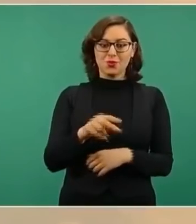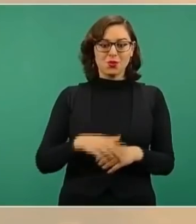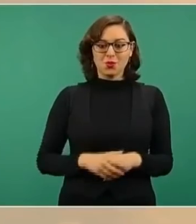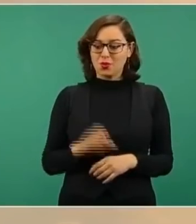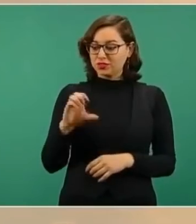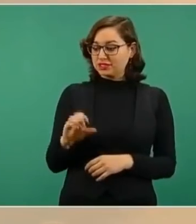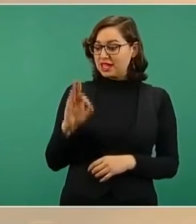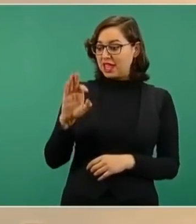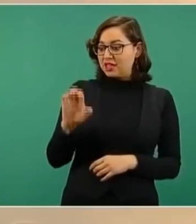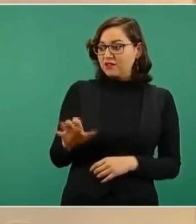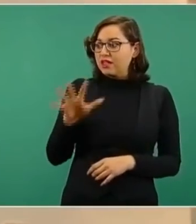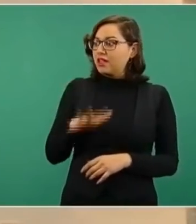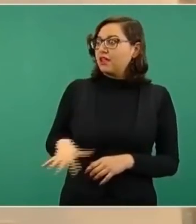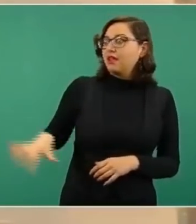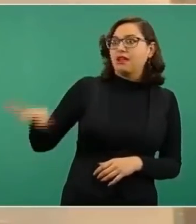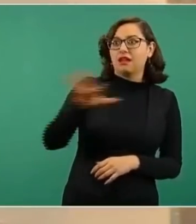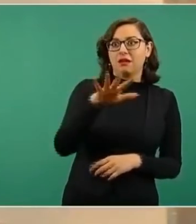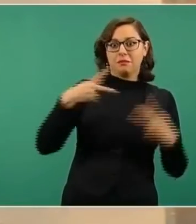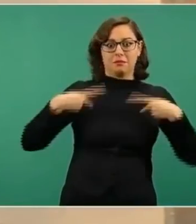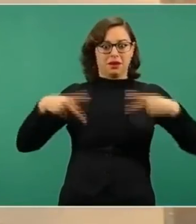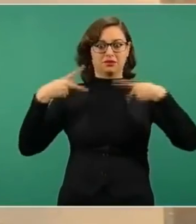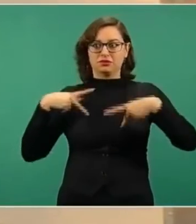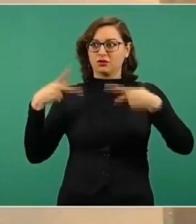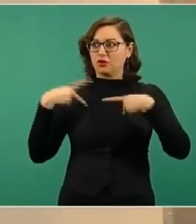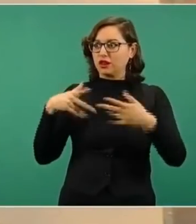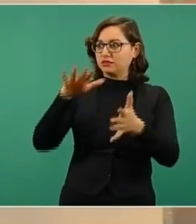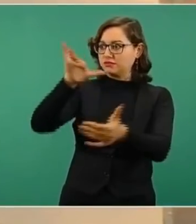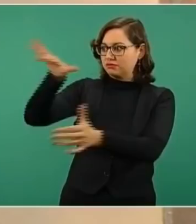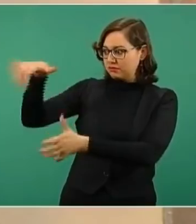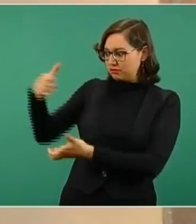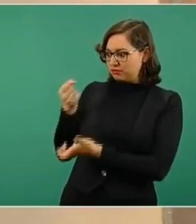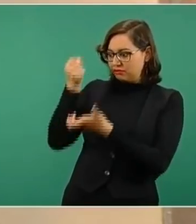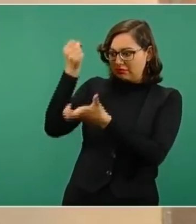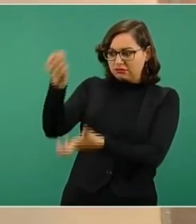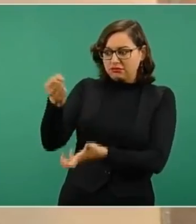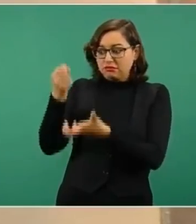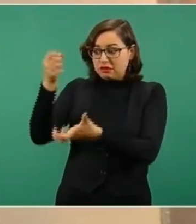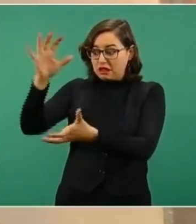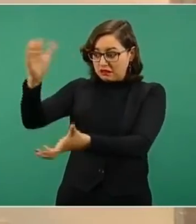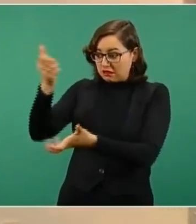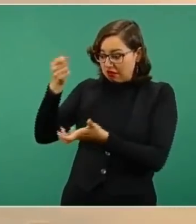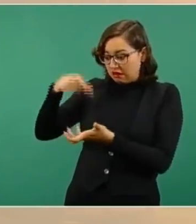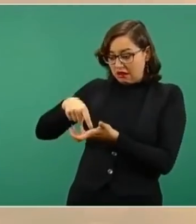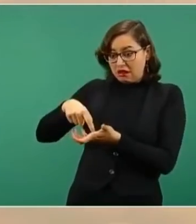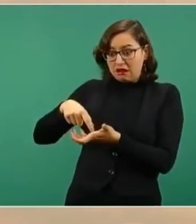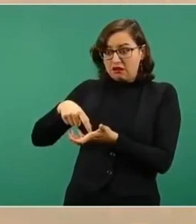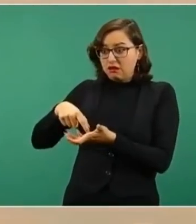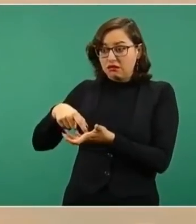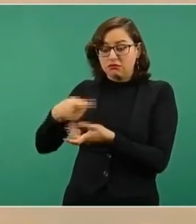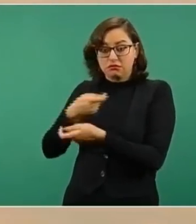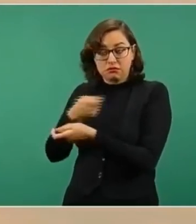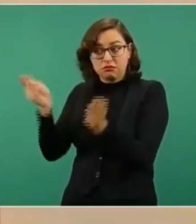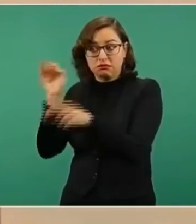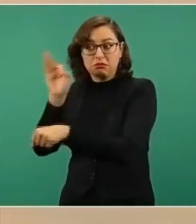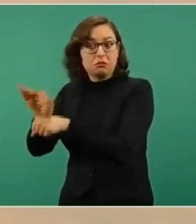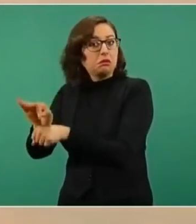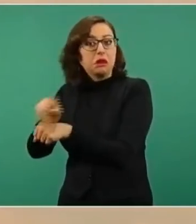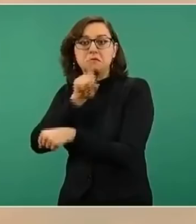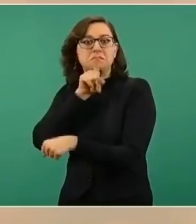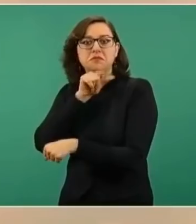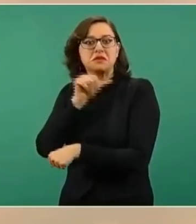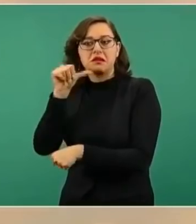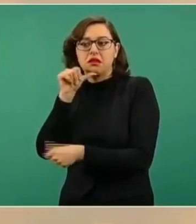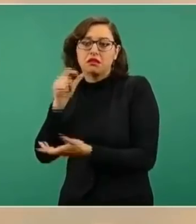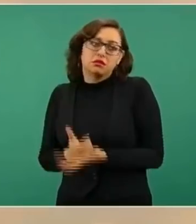está subsidiando a estas empresas con esos recibos de luz o con tarifas eléctricas, pues entonces en lugar de subsidiarlas, pues podría